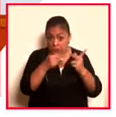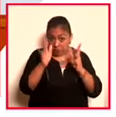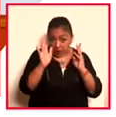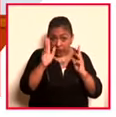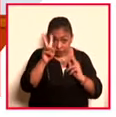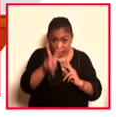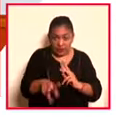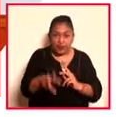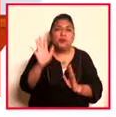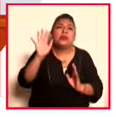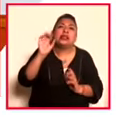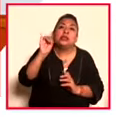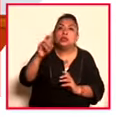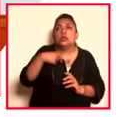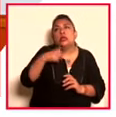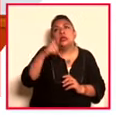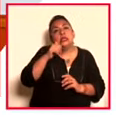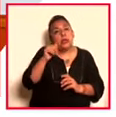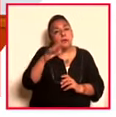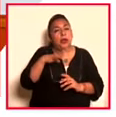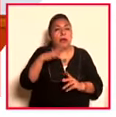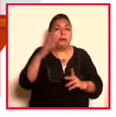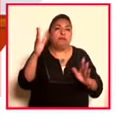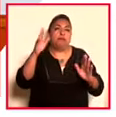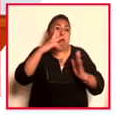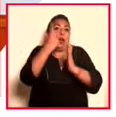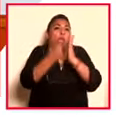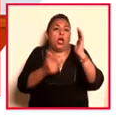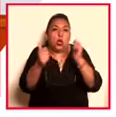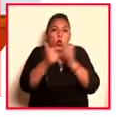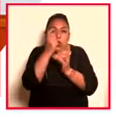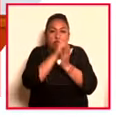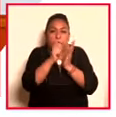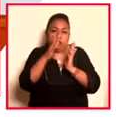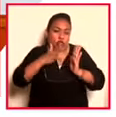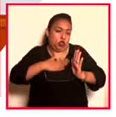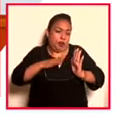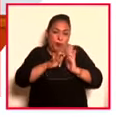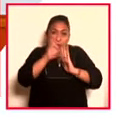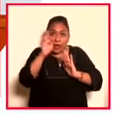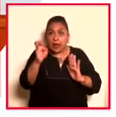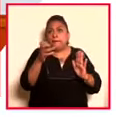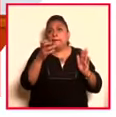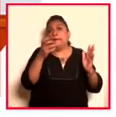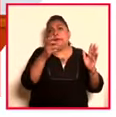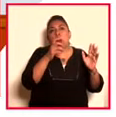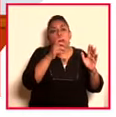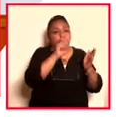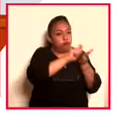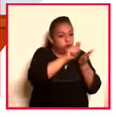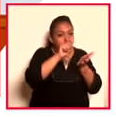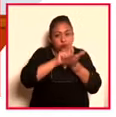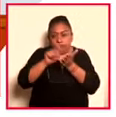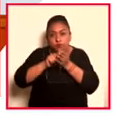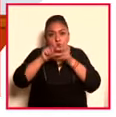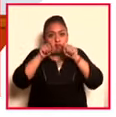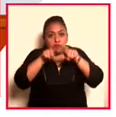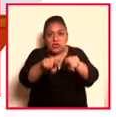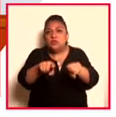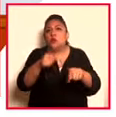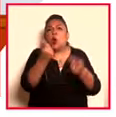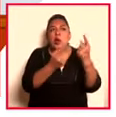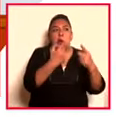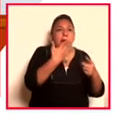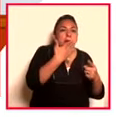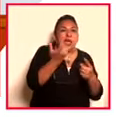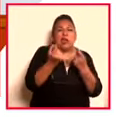tiene grandes planes con la escritura. Bueno, a mí me pasa que de repente trabajo en varias cosas a la vez, algunas resultan, algunas no. Sí, tenía planteado